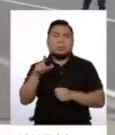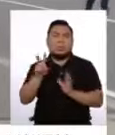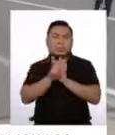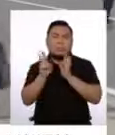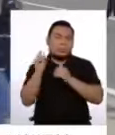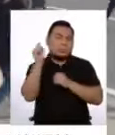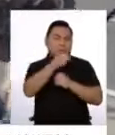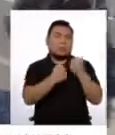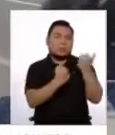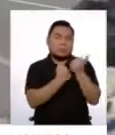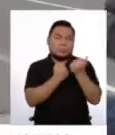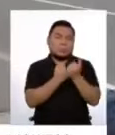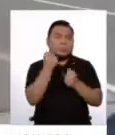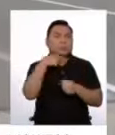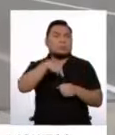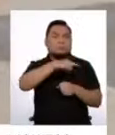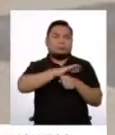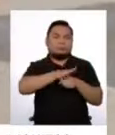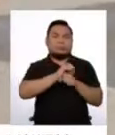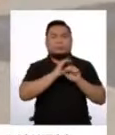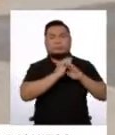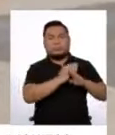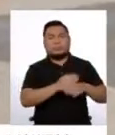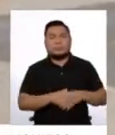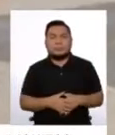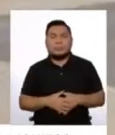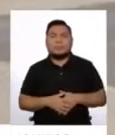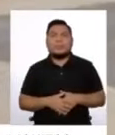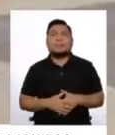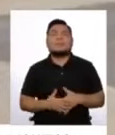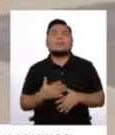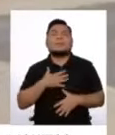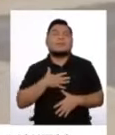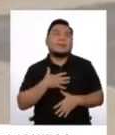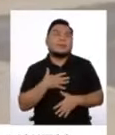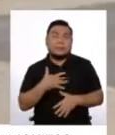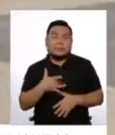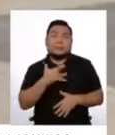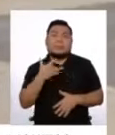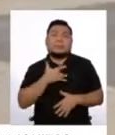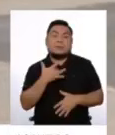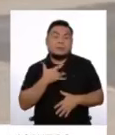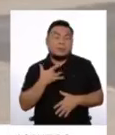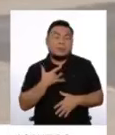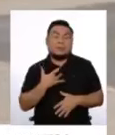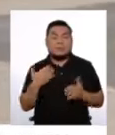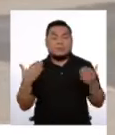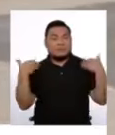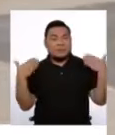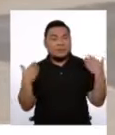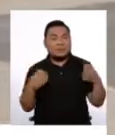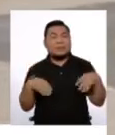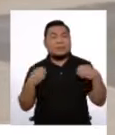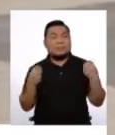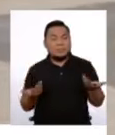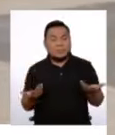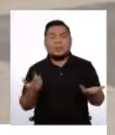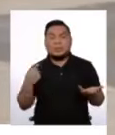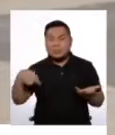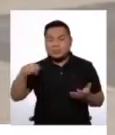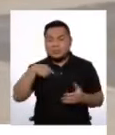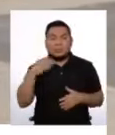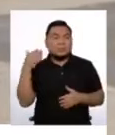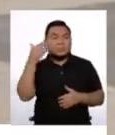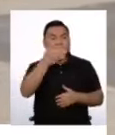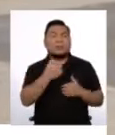sumándose a la lucha contra el coronavirus. Me siento muy feliz porque vamos a ir a dirigirnos a